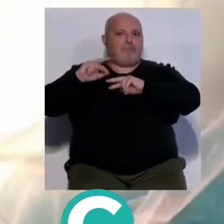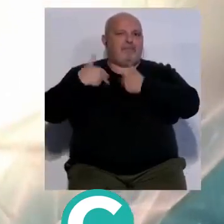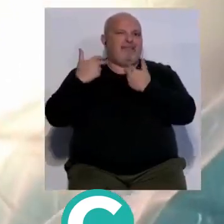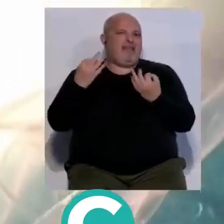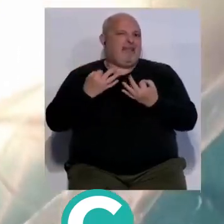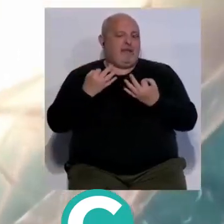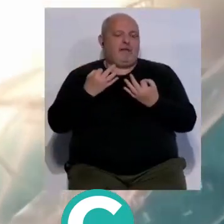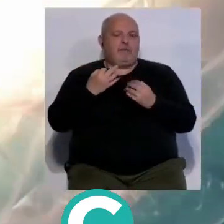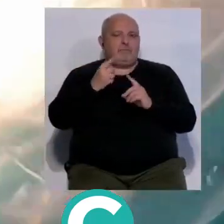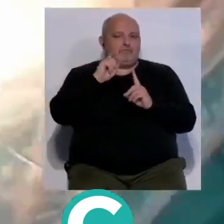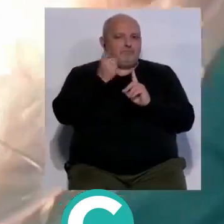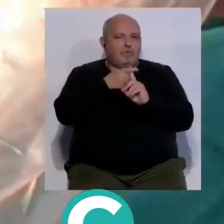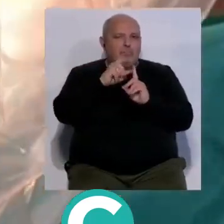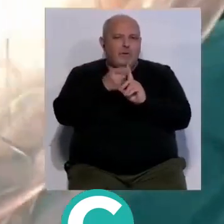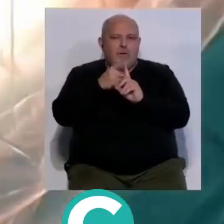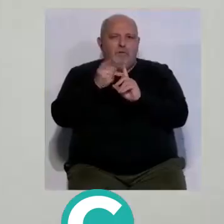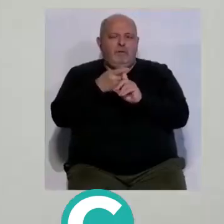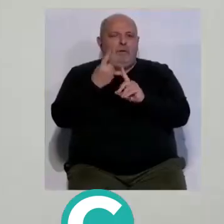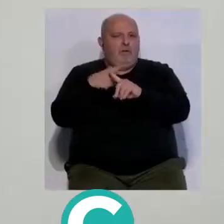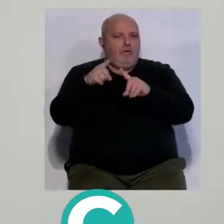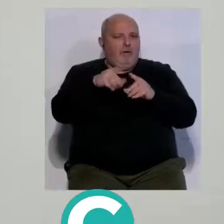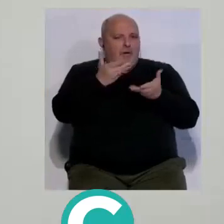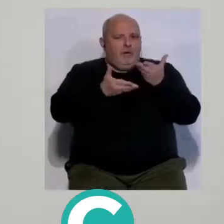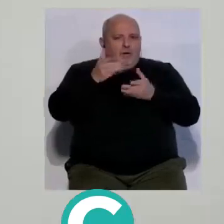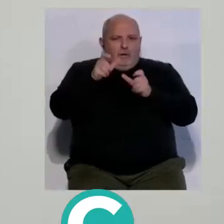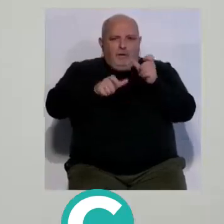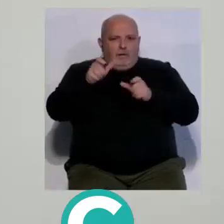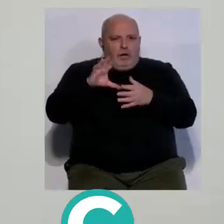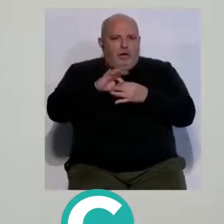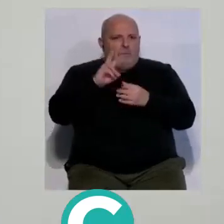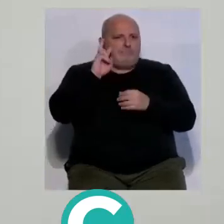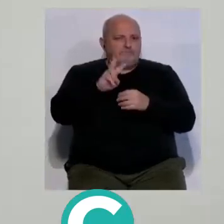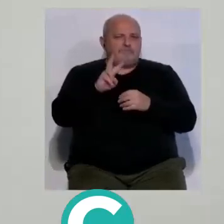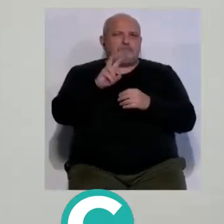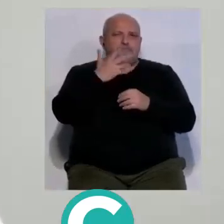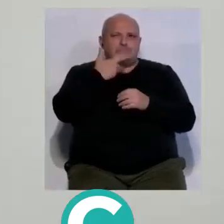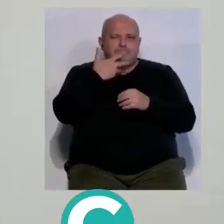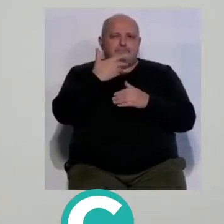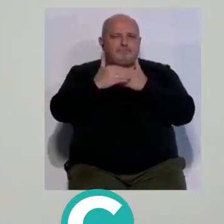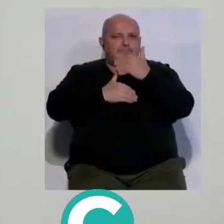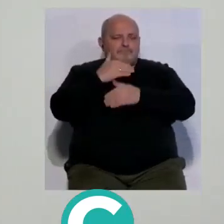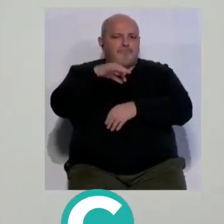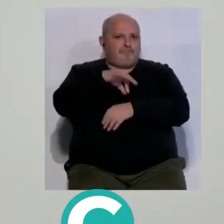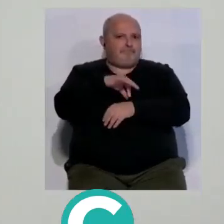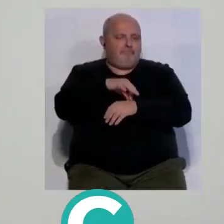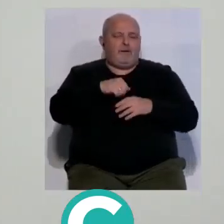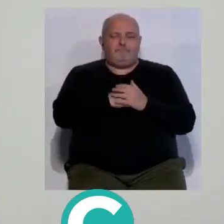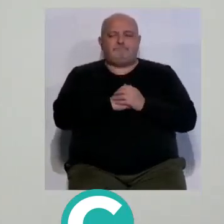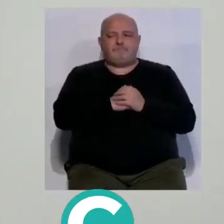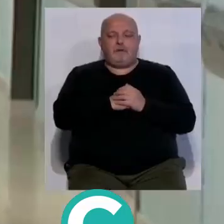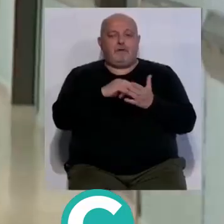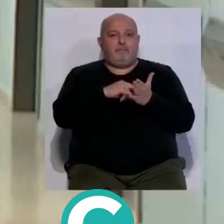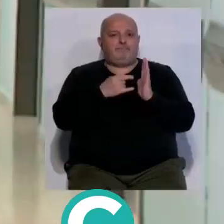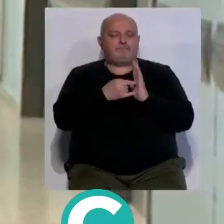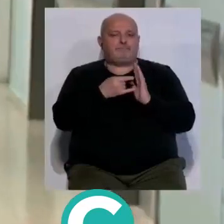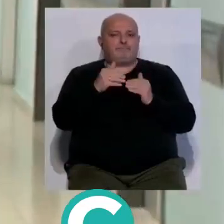manera, identificar diferencias entre personas que permitan, pues, saber cómo va a evolucionar la enfermedad, ¿no? Este